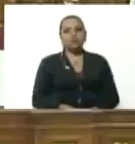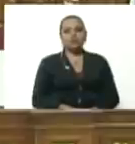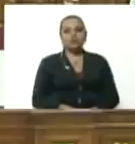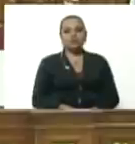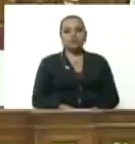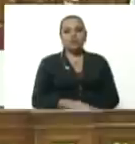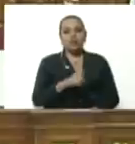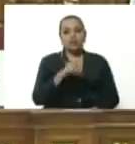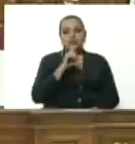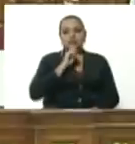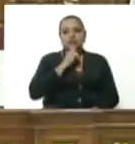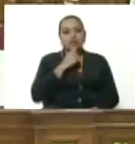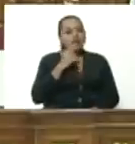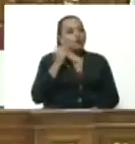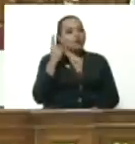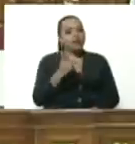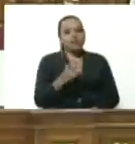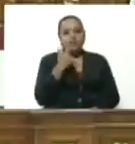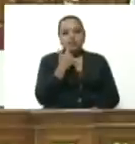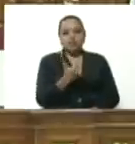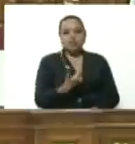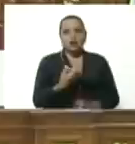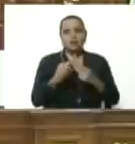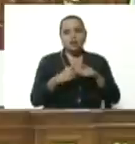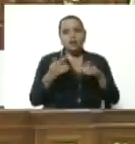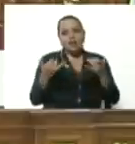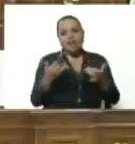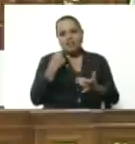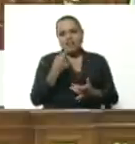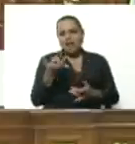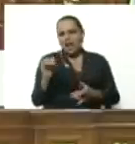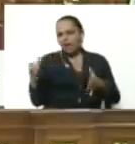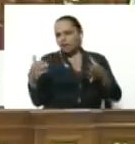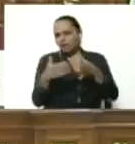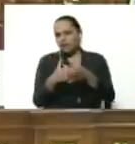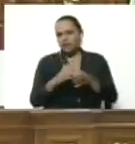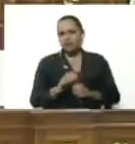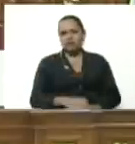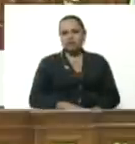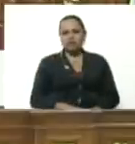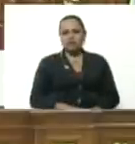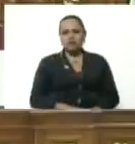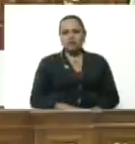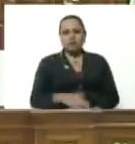Era un secreto, no debía haber dicho eso. Pero ya lo dije, estaban reunidos, ¿vale?, para los candidatos.